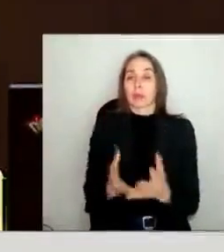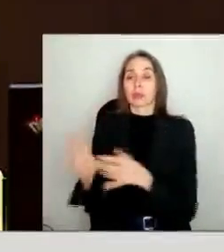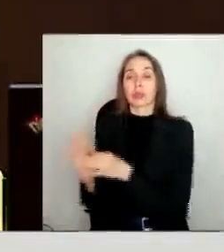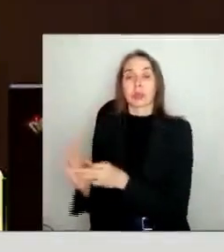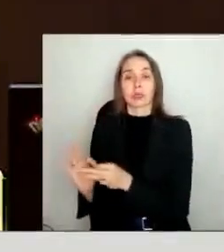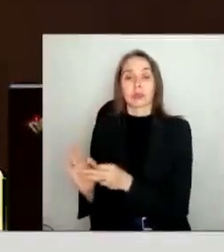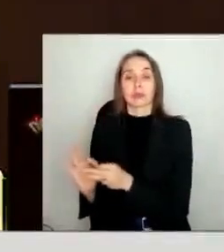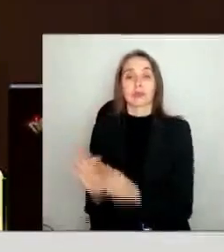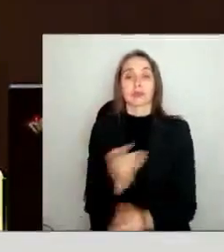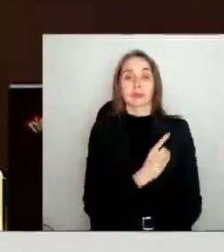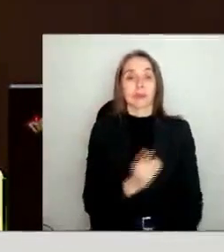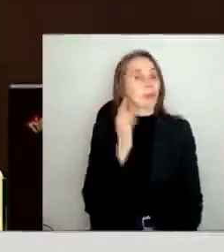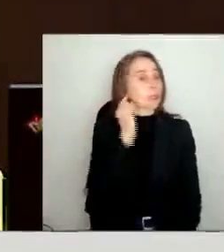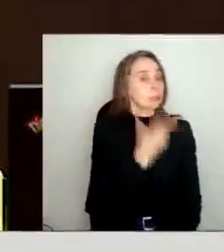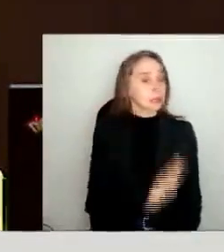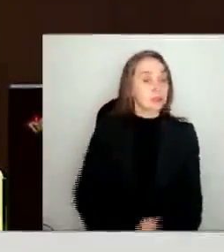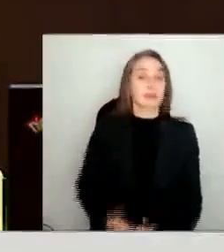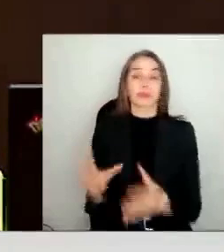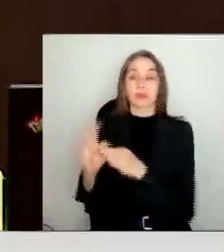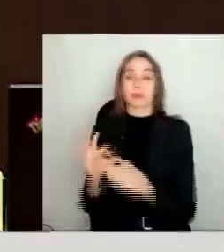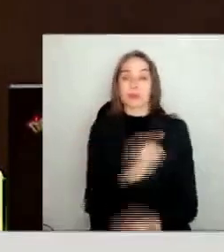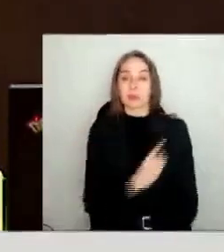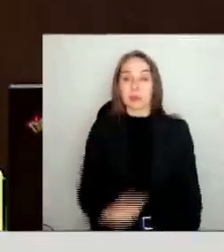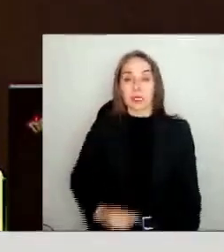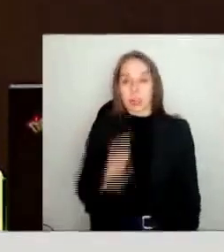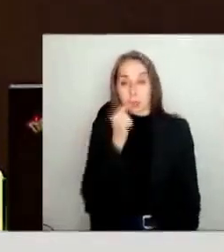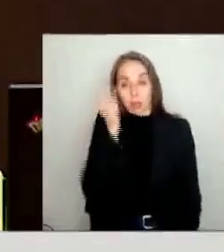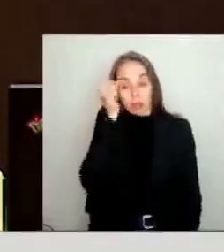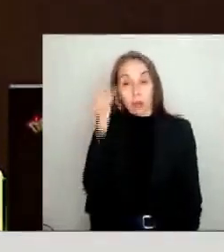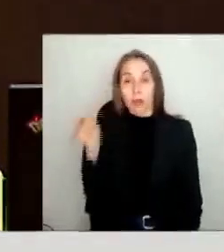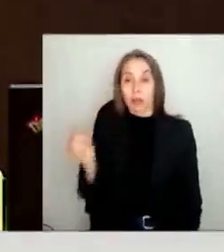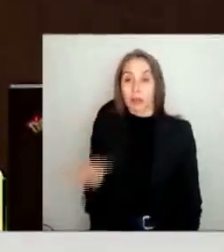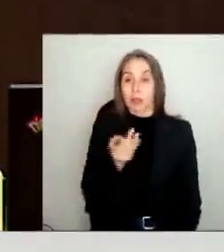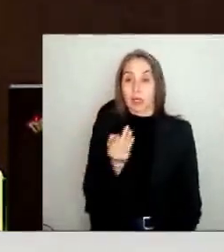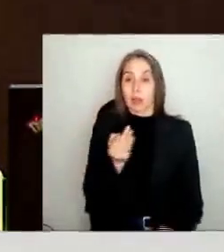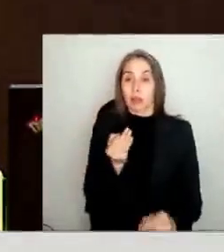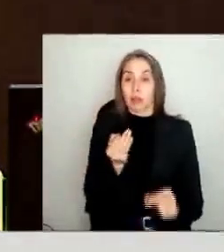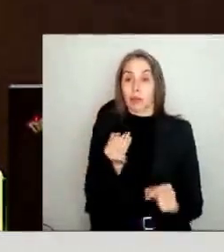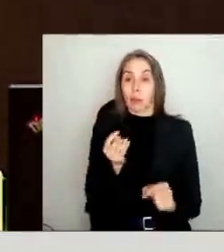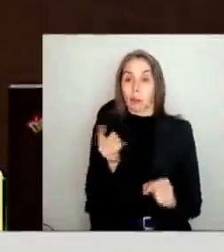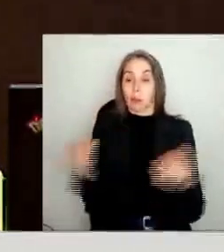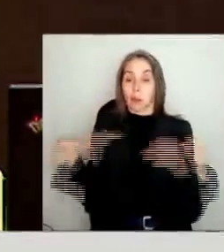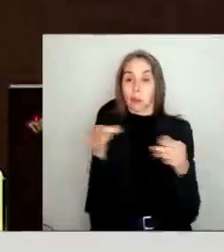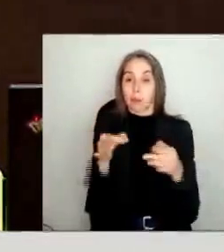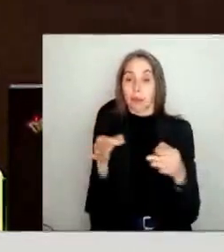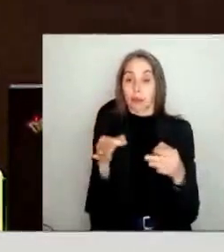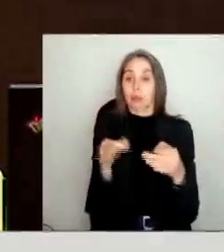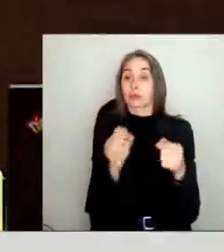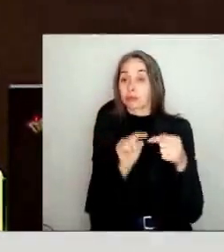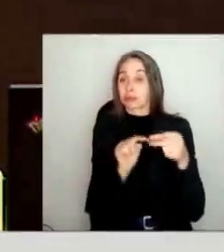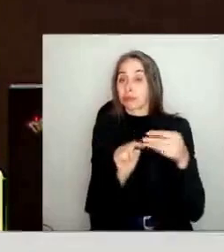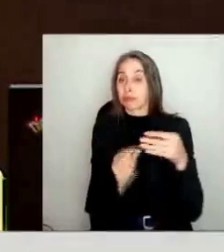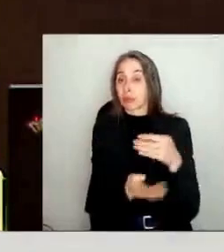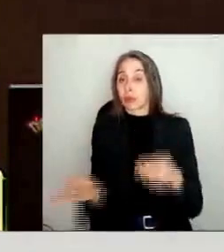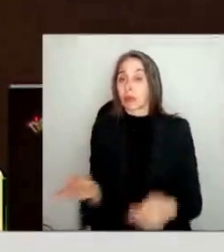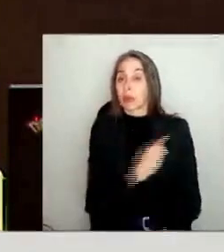diputado bueno entendemos la los elementos los elementos que se han planteado pero volvemos al a la